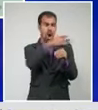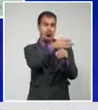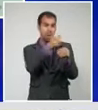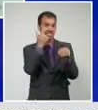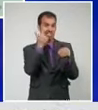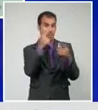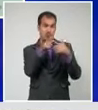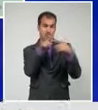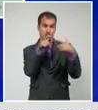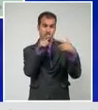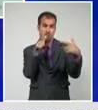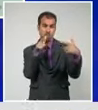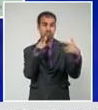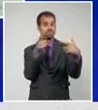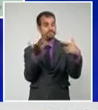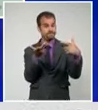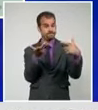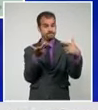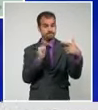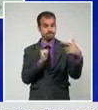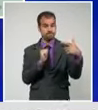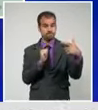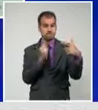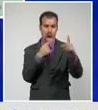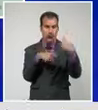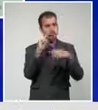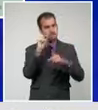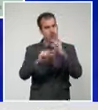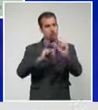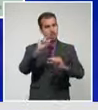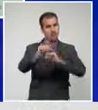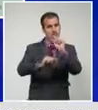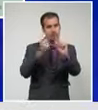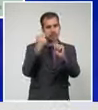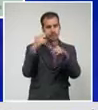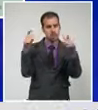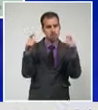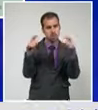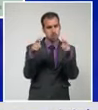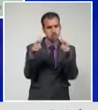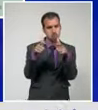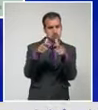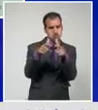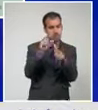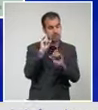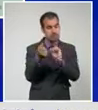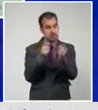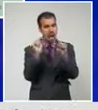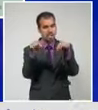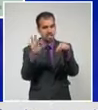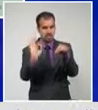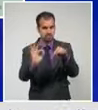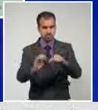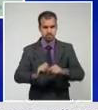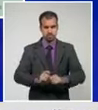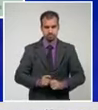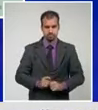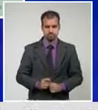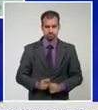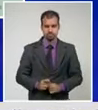elevadas y va controlando, va disminuyendo el número de casos, va disminuyendo la